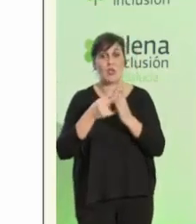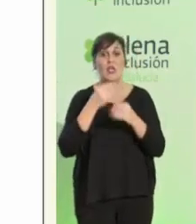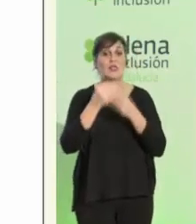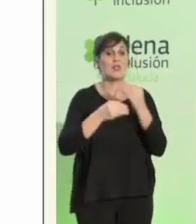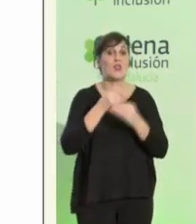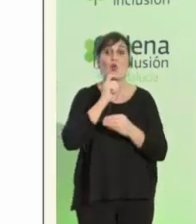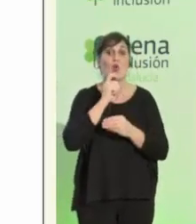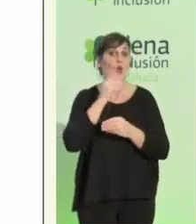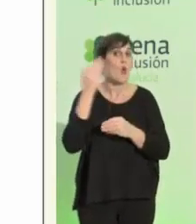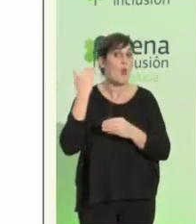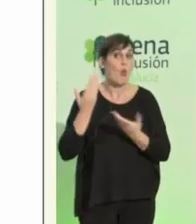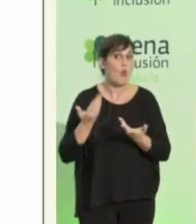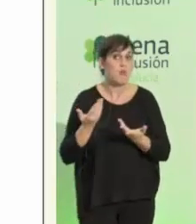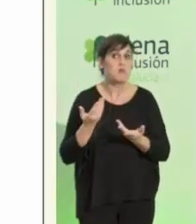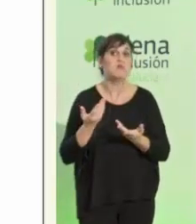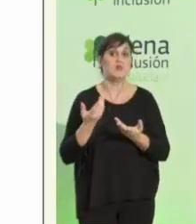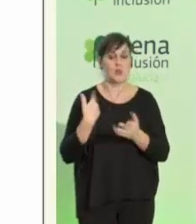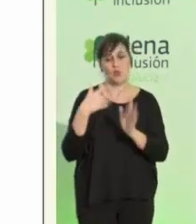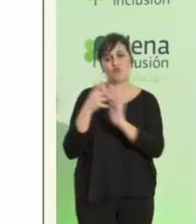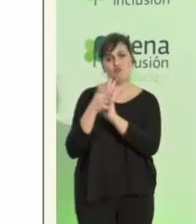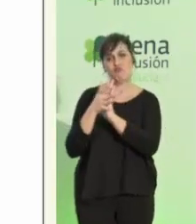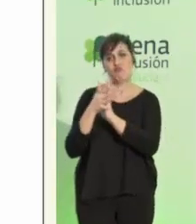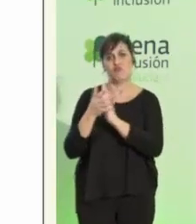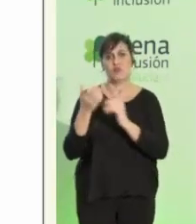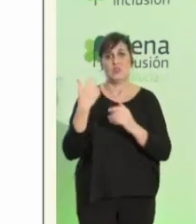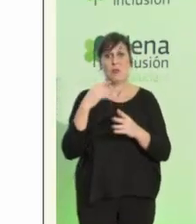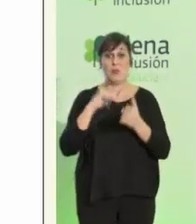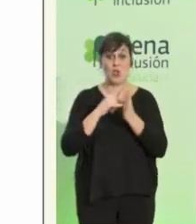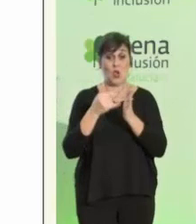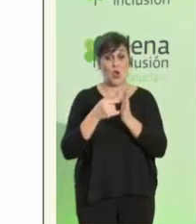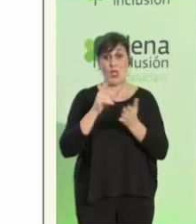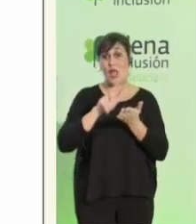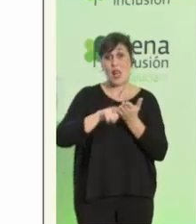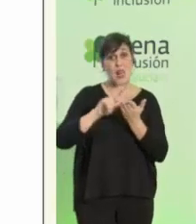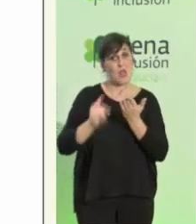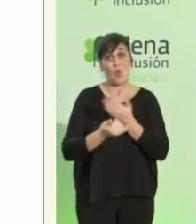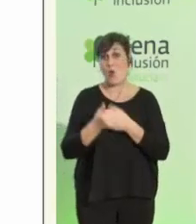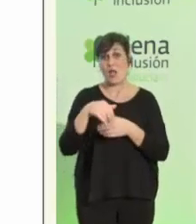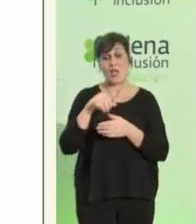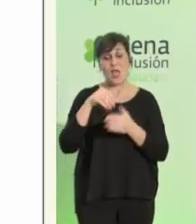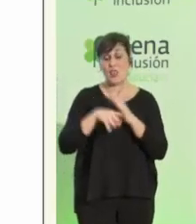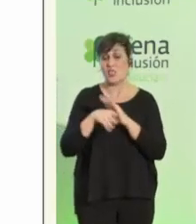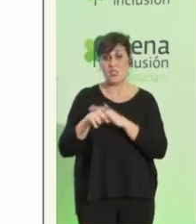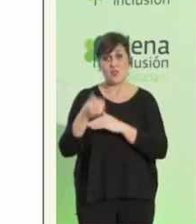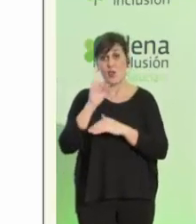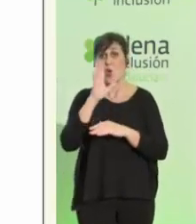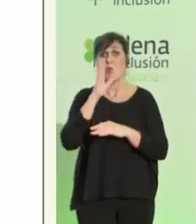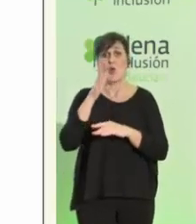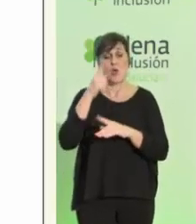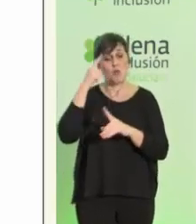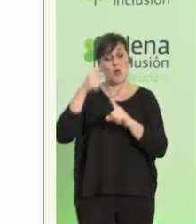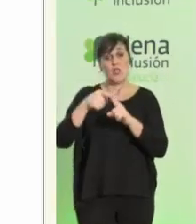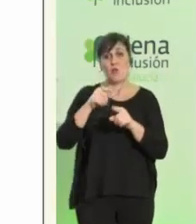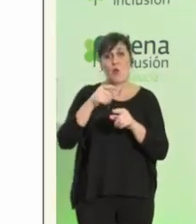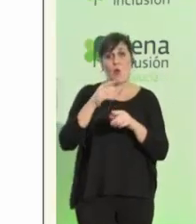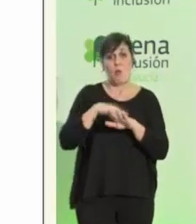La metodología ya no está escrita en un lenguaje accesible porque está más orientado hacia los profesionales.